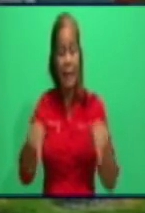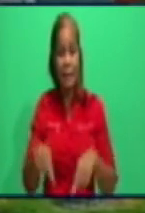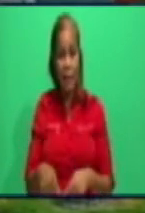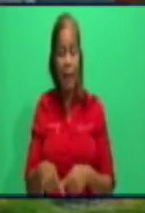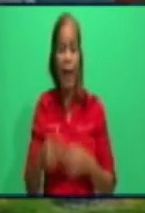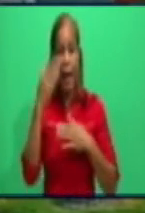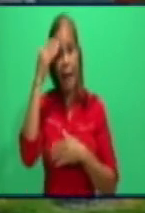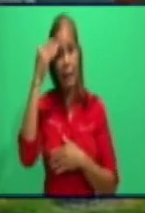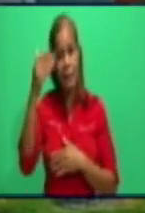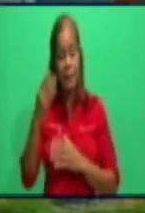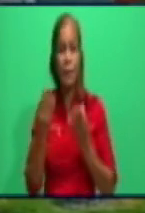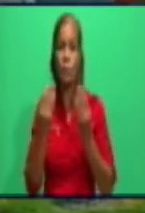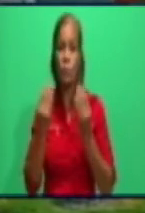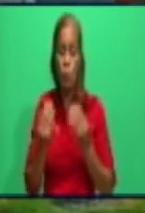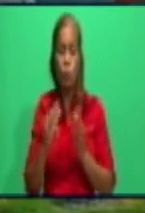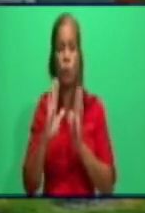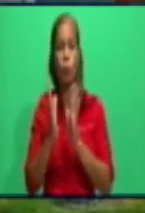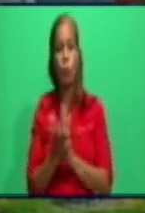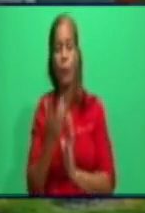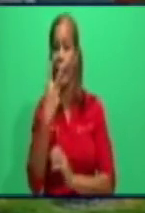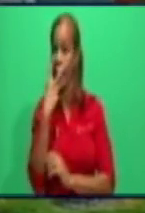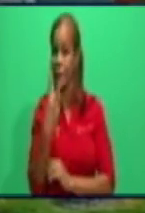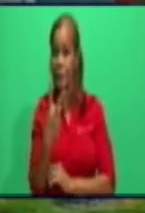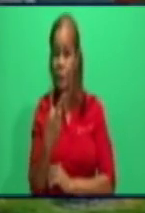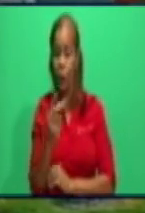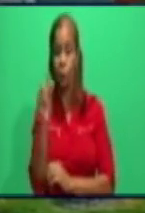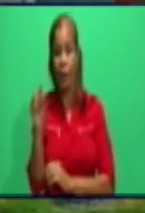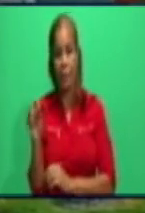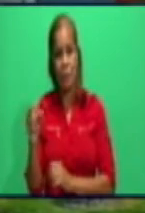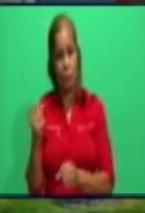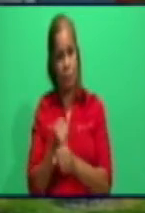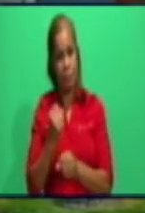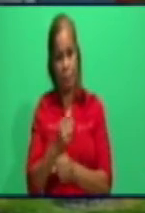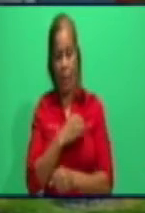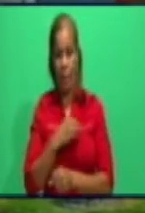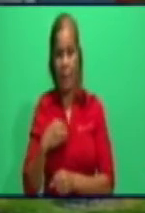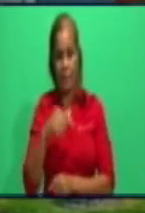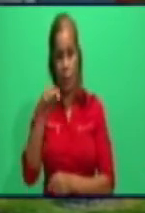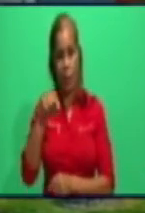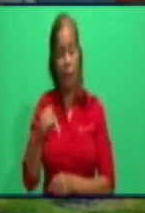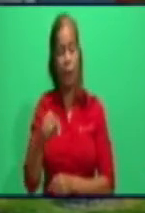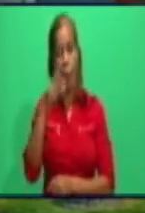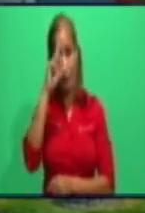que tiene el personal del hospital para con ellas. Vamos a ver el siguiente material de la periodista Lizeth Márquez.